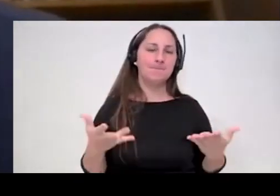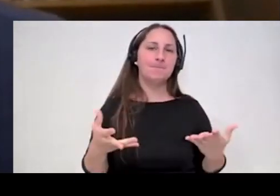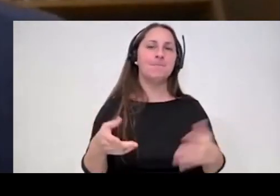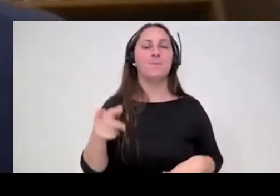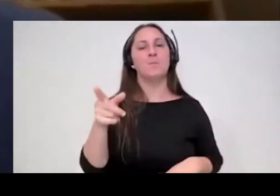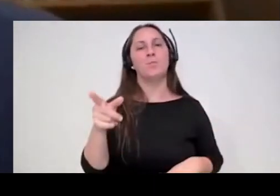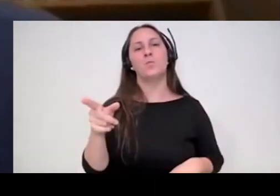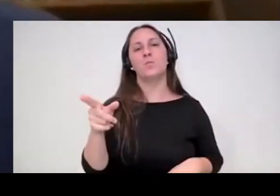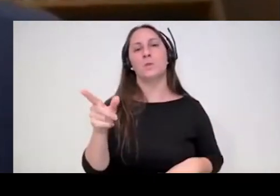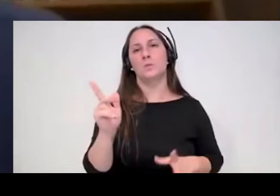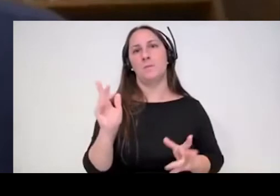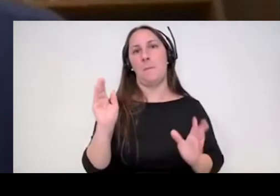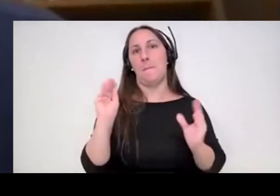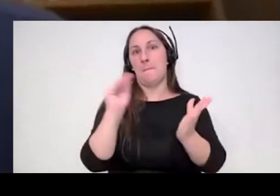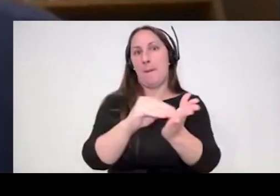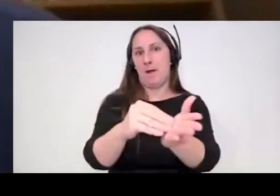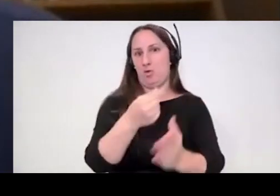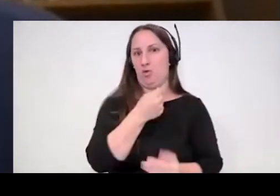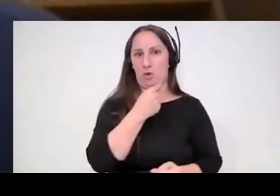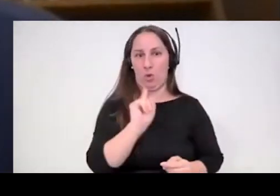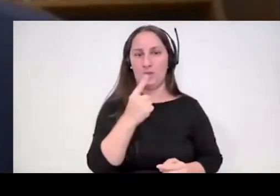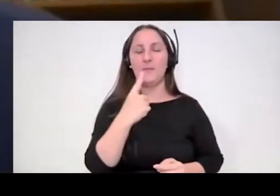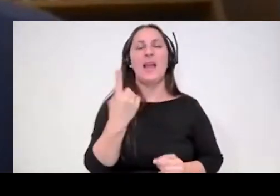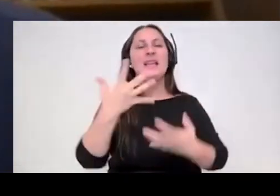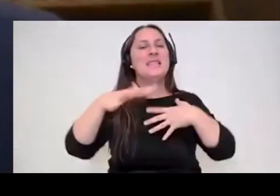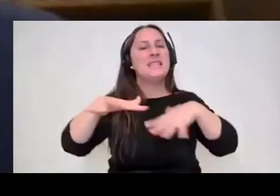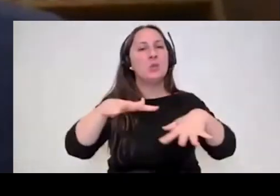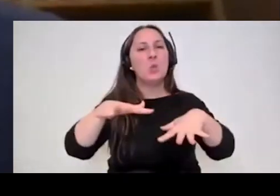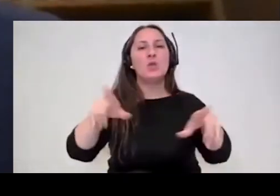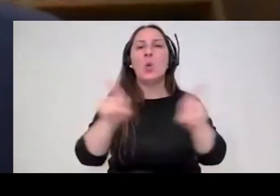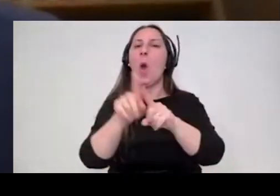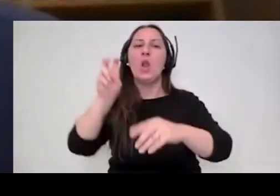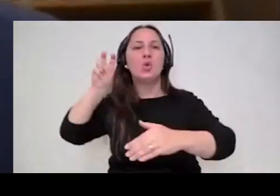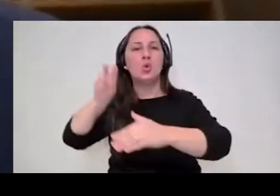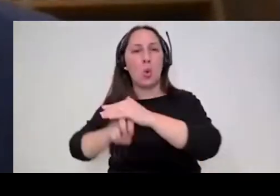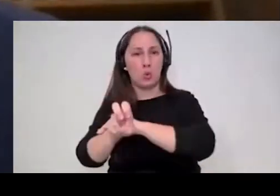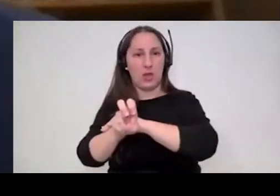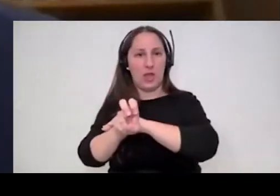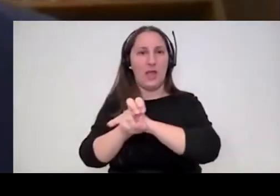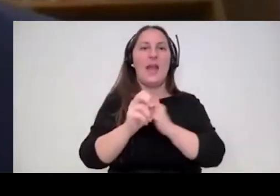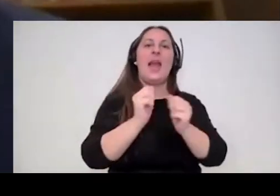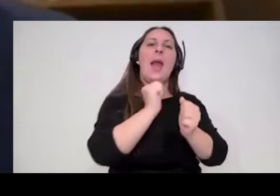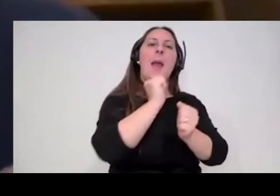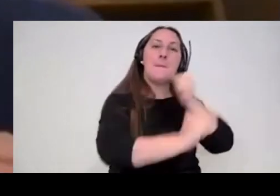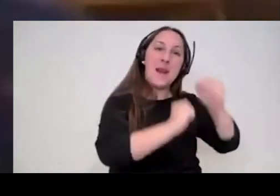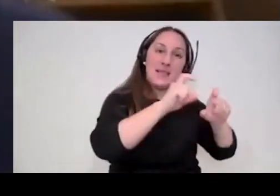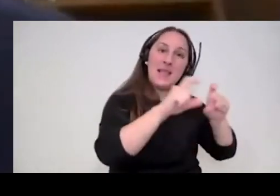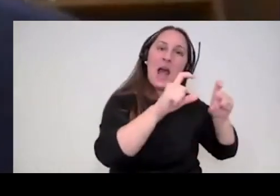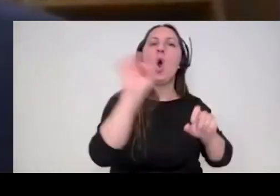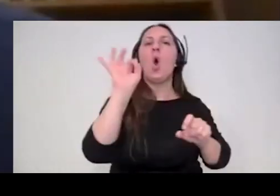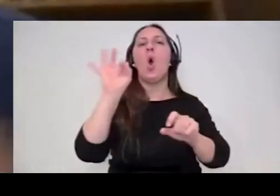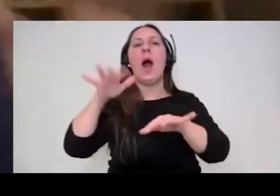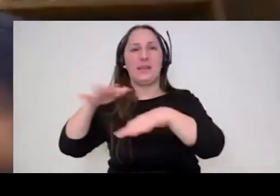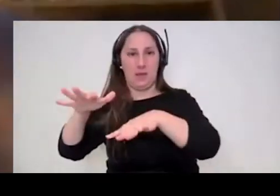voy a decir más nada por las dudas, tienen una situación similar como el subte. ¿Son una empresa o son una actividad? Lo que pasa es que ustedes no son empresa no